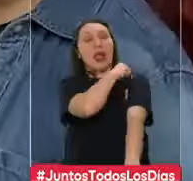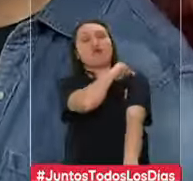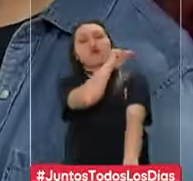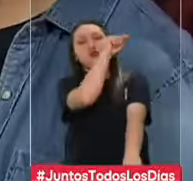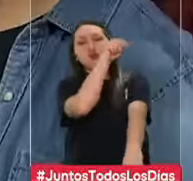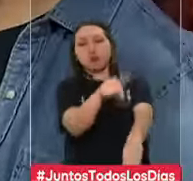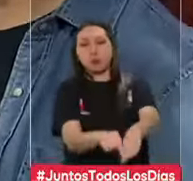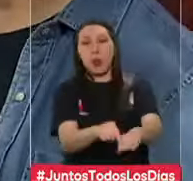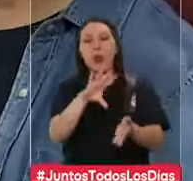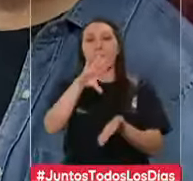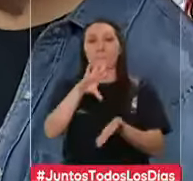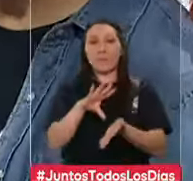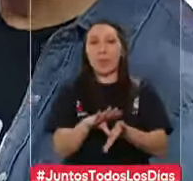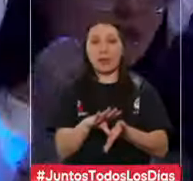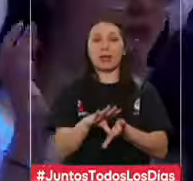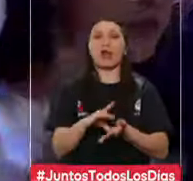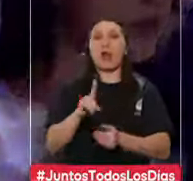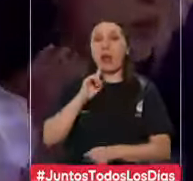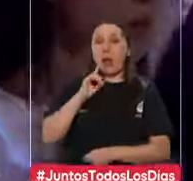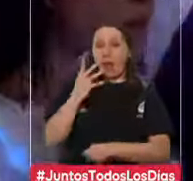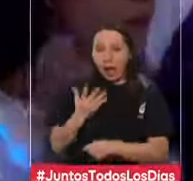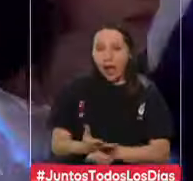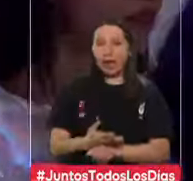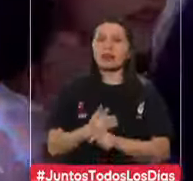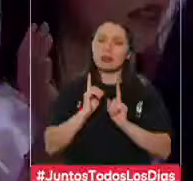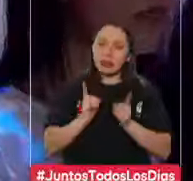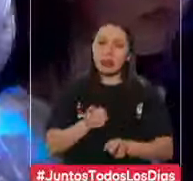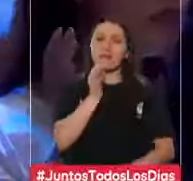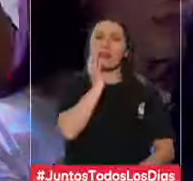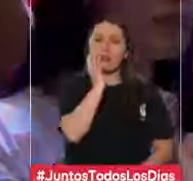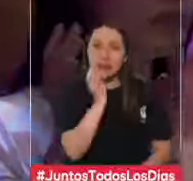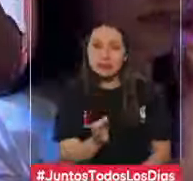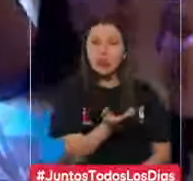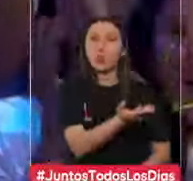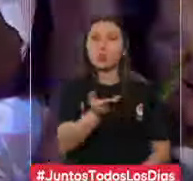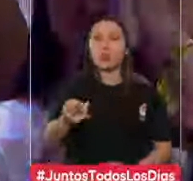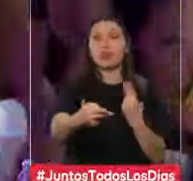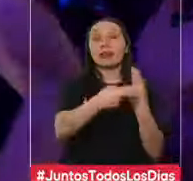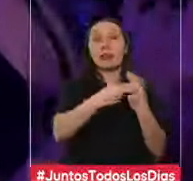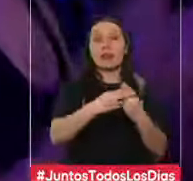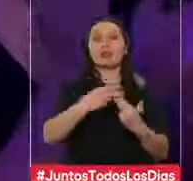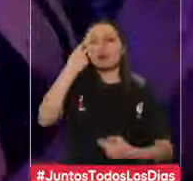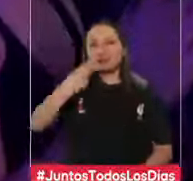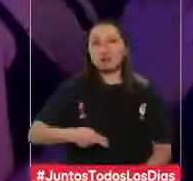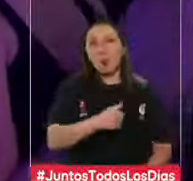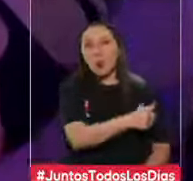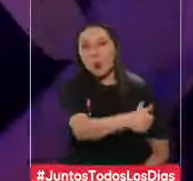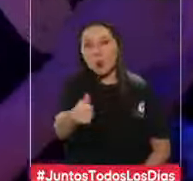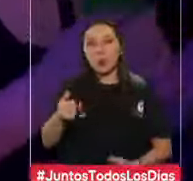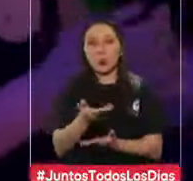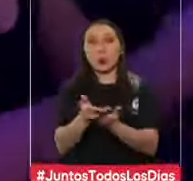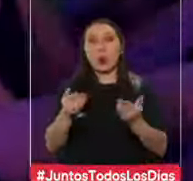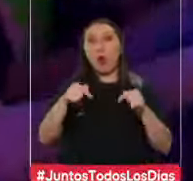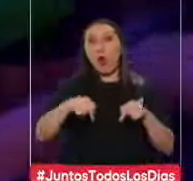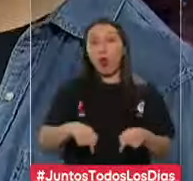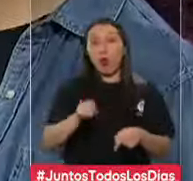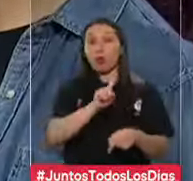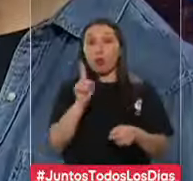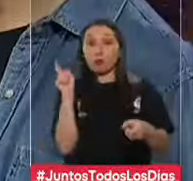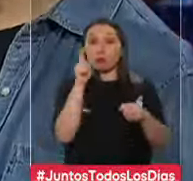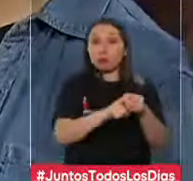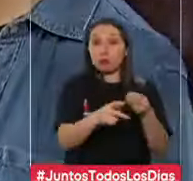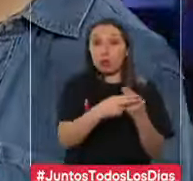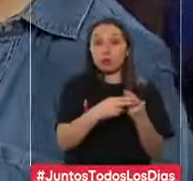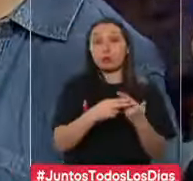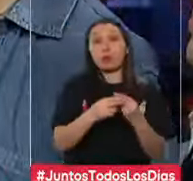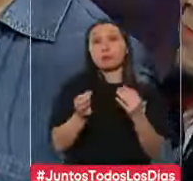última región de nuestro país. Tenemos que decirle a ustedes que la Teletón es de todos ustedes. Si hoy no es usuario, el día de